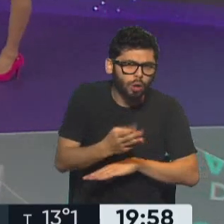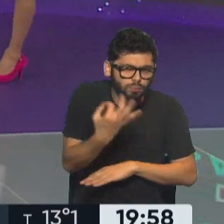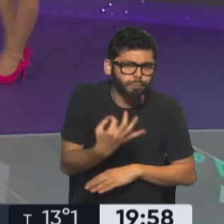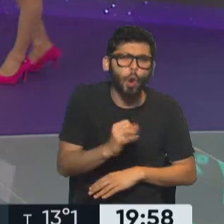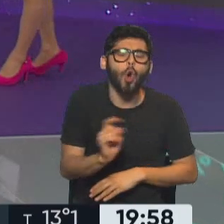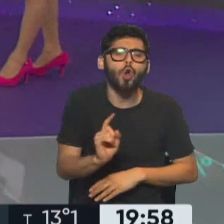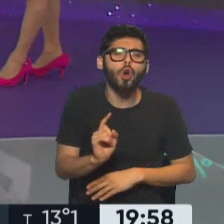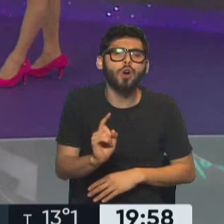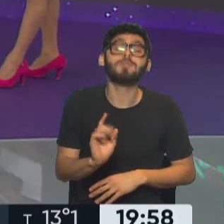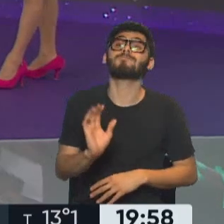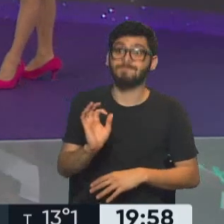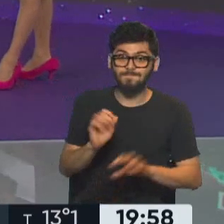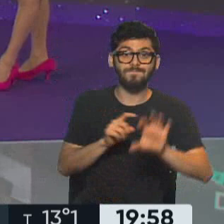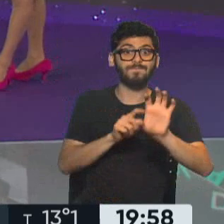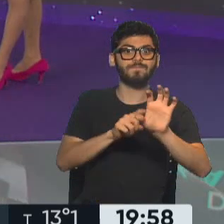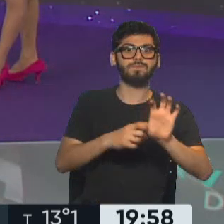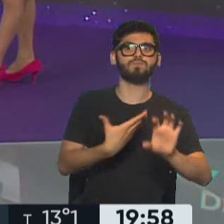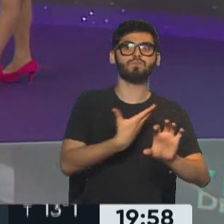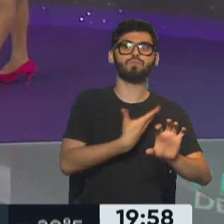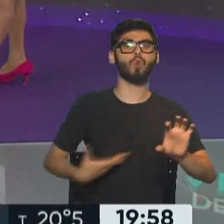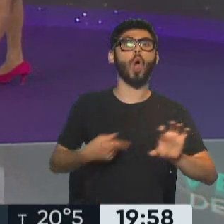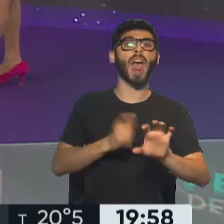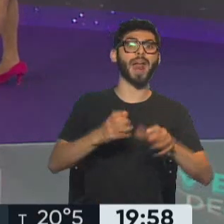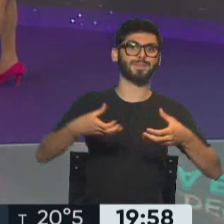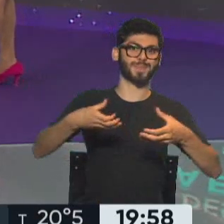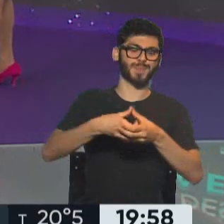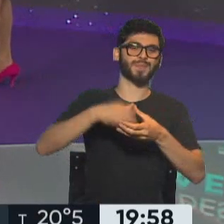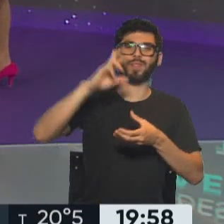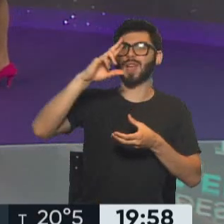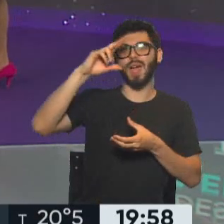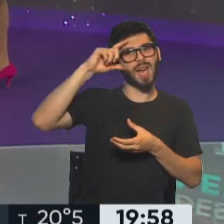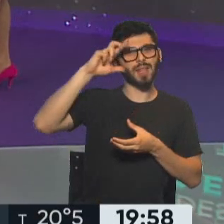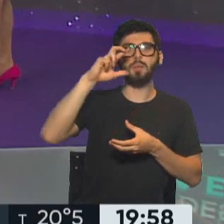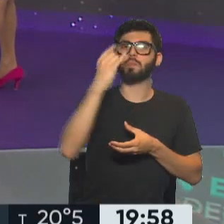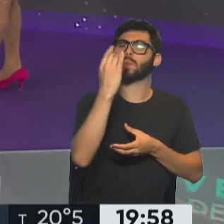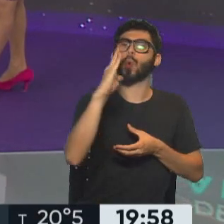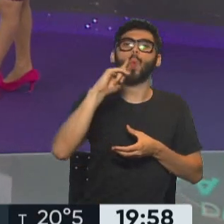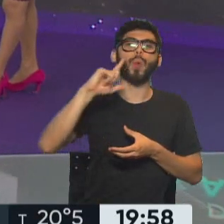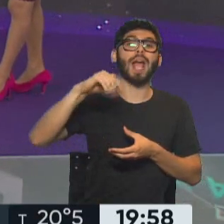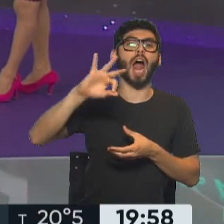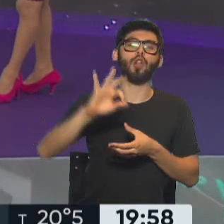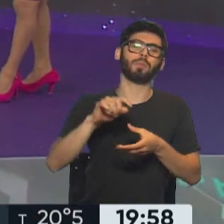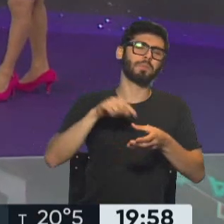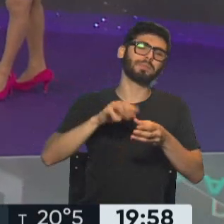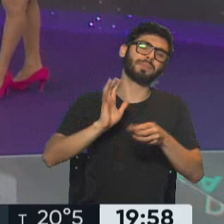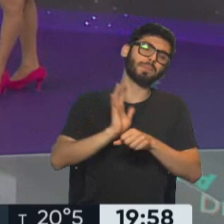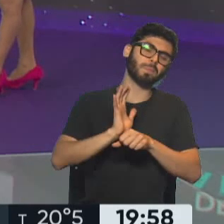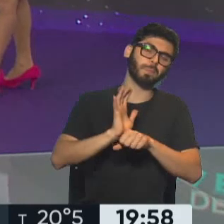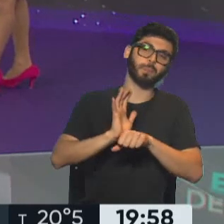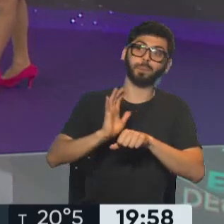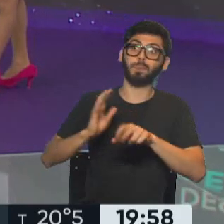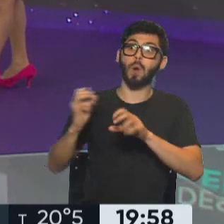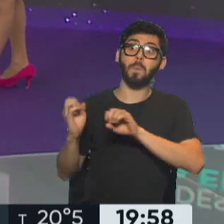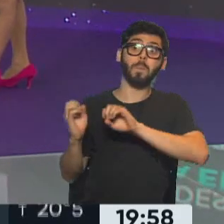lo que decís está gobernado por el Partido Republicano. Sí. El gobernador, un republicano, tiene una mano dura con el tema migratorio. De hecho,